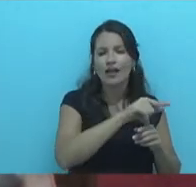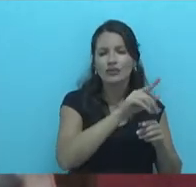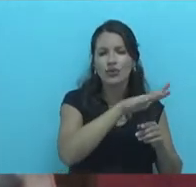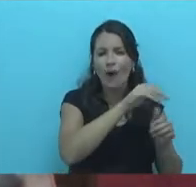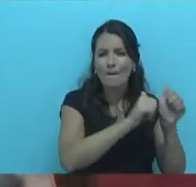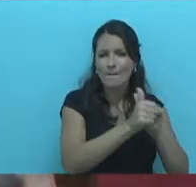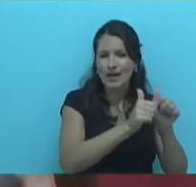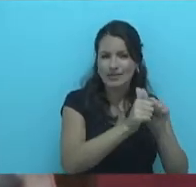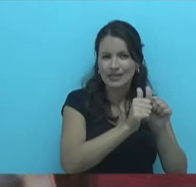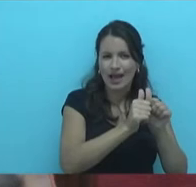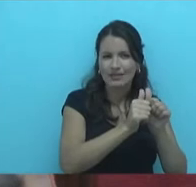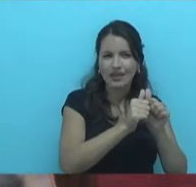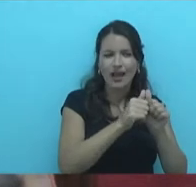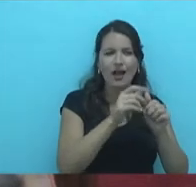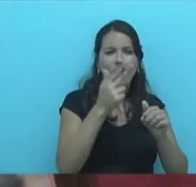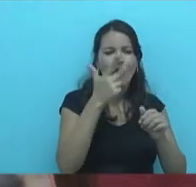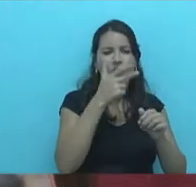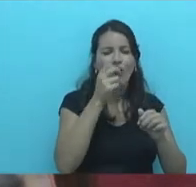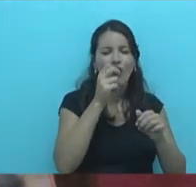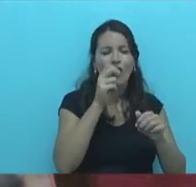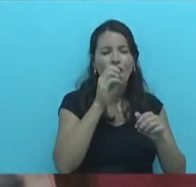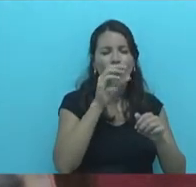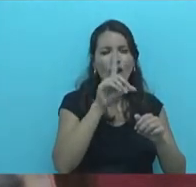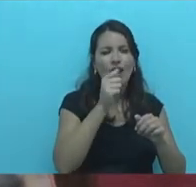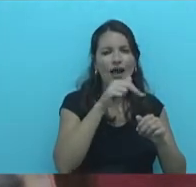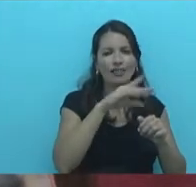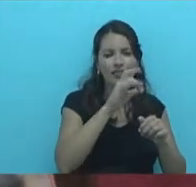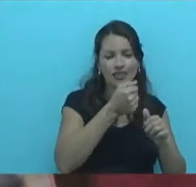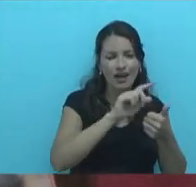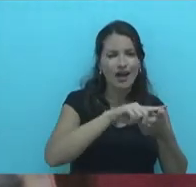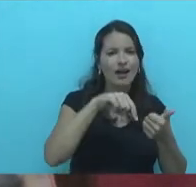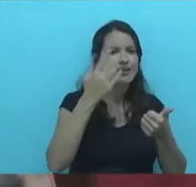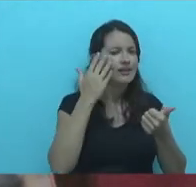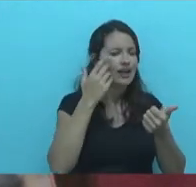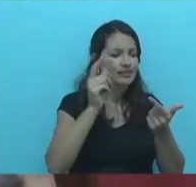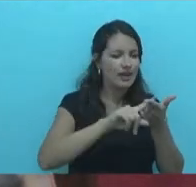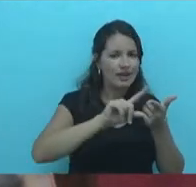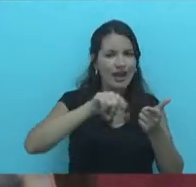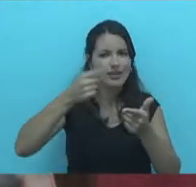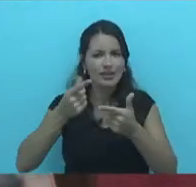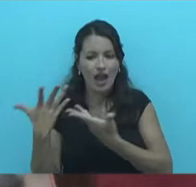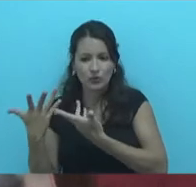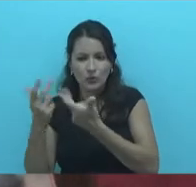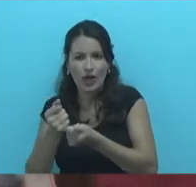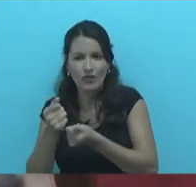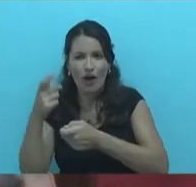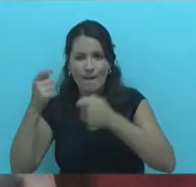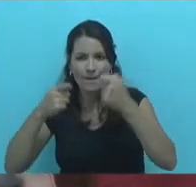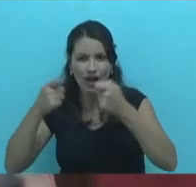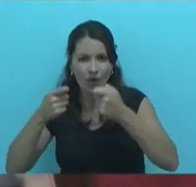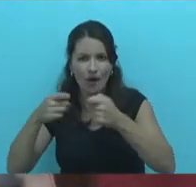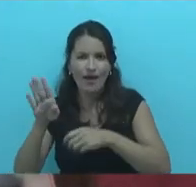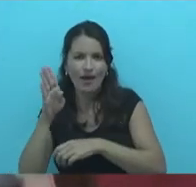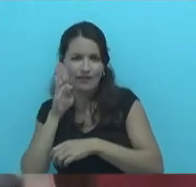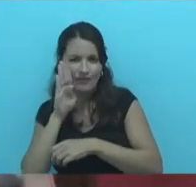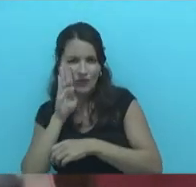Y apoyando a Paraguay, la Standard Oil de Nueva Jersey de Estados